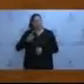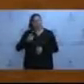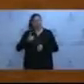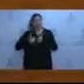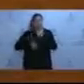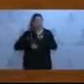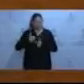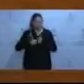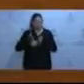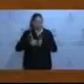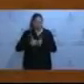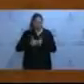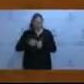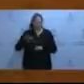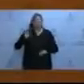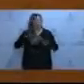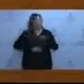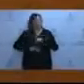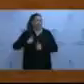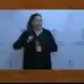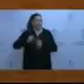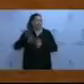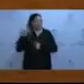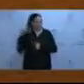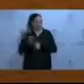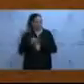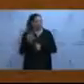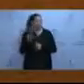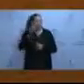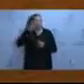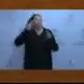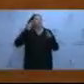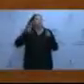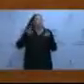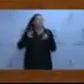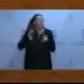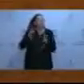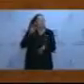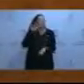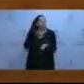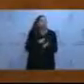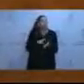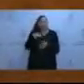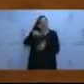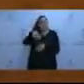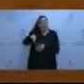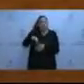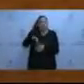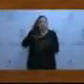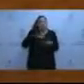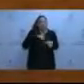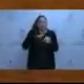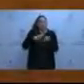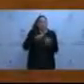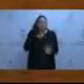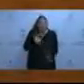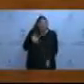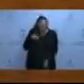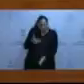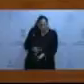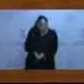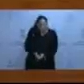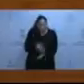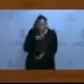que organicen una OPE porque, visto de la que organizaron en la única que se ha convocado hasta ahora, no están ustedes como